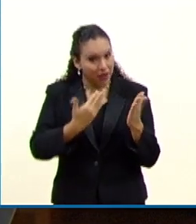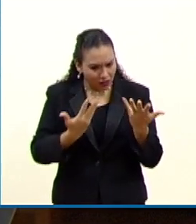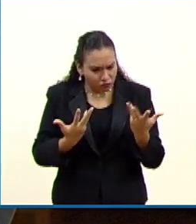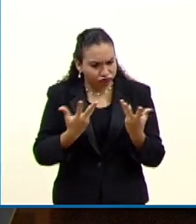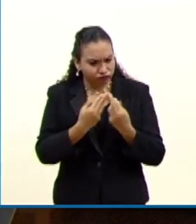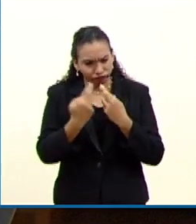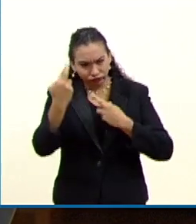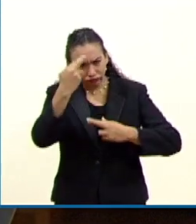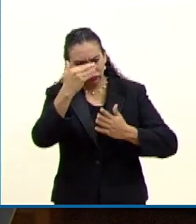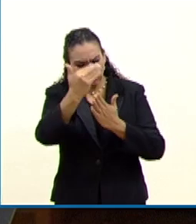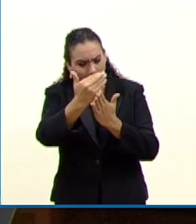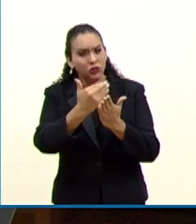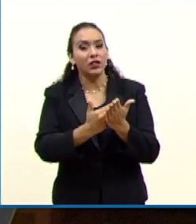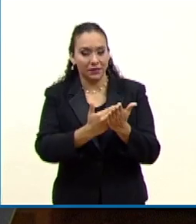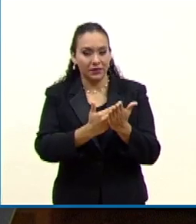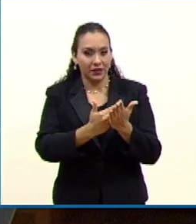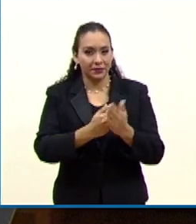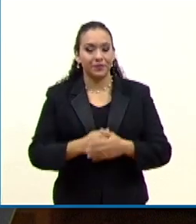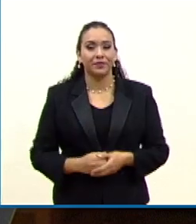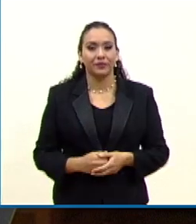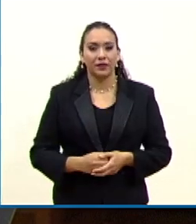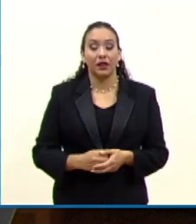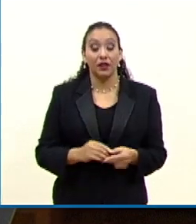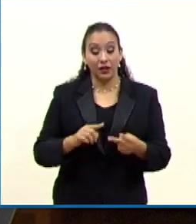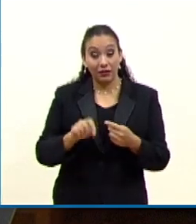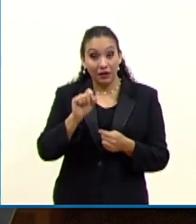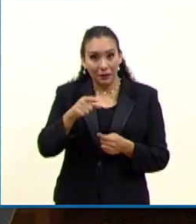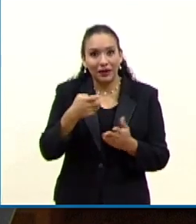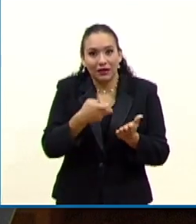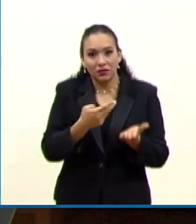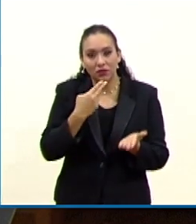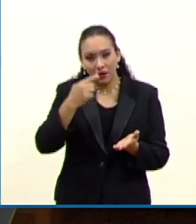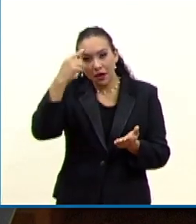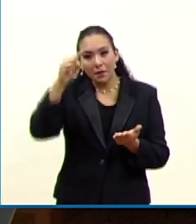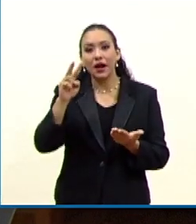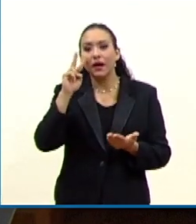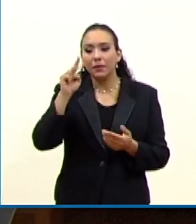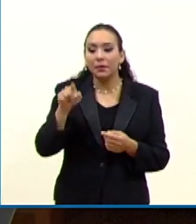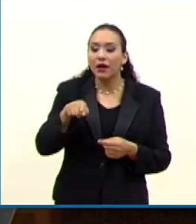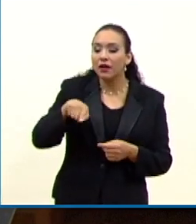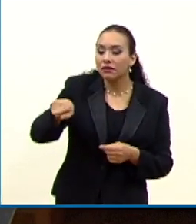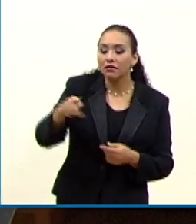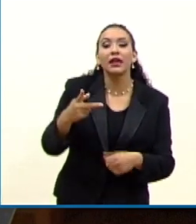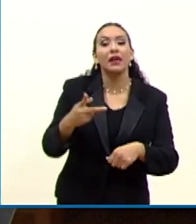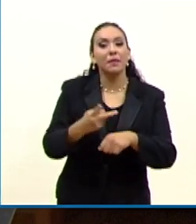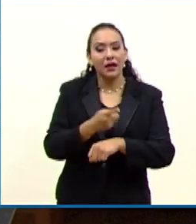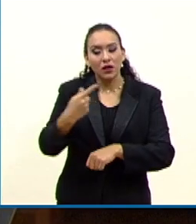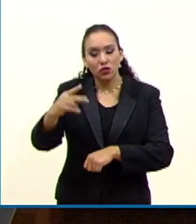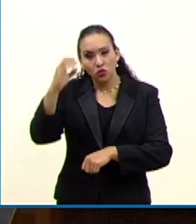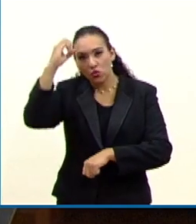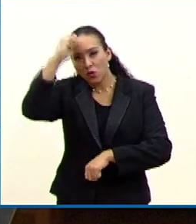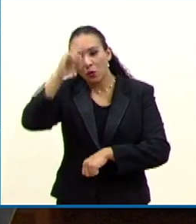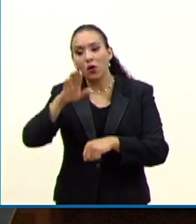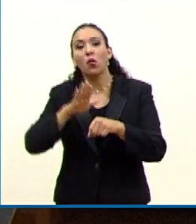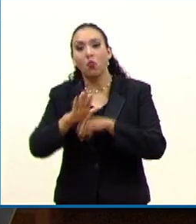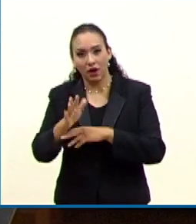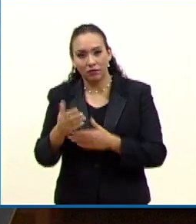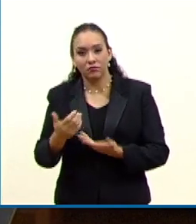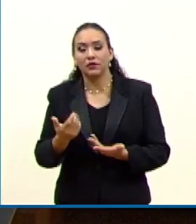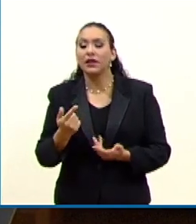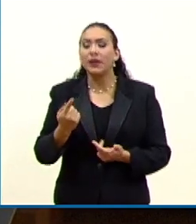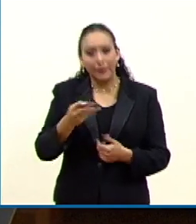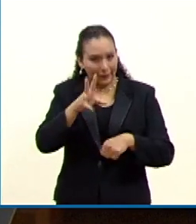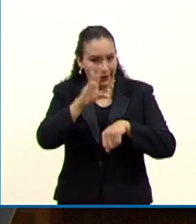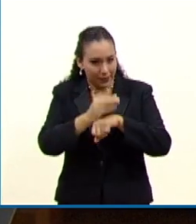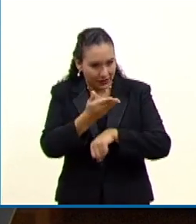Procuraduría Fiscal de la Federación y además tener la posibilidad de escuchar a una de las partes en este sentido y